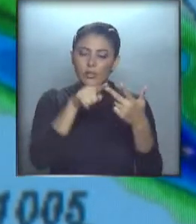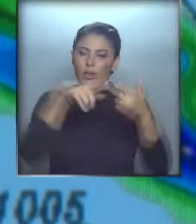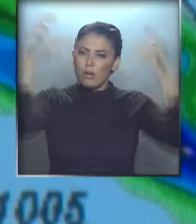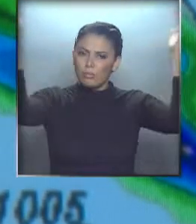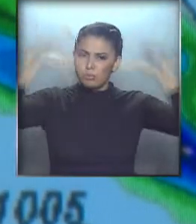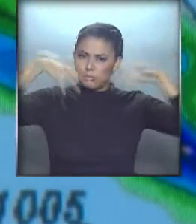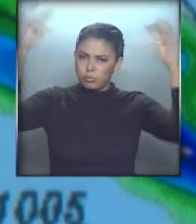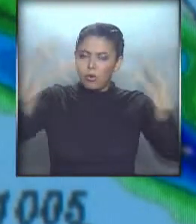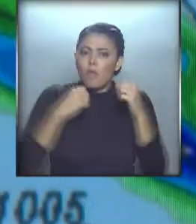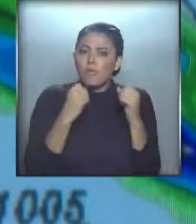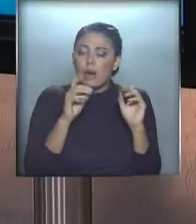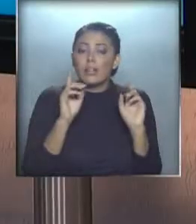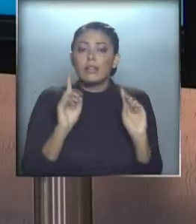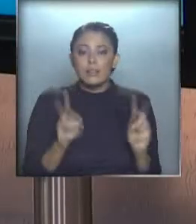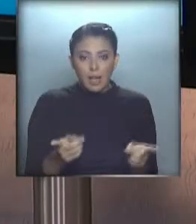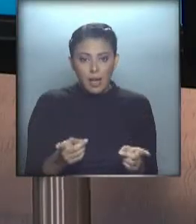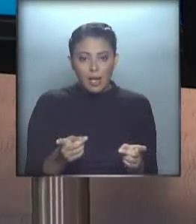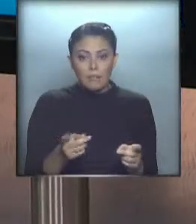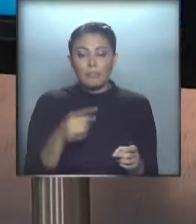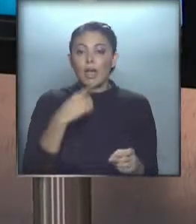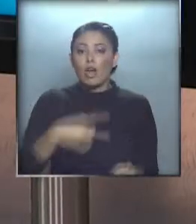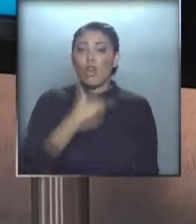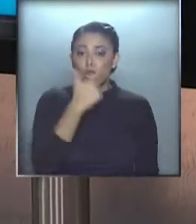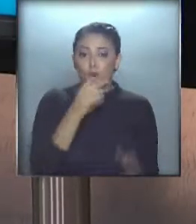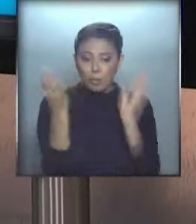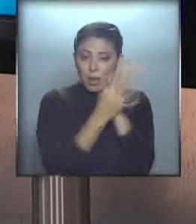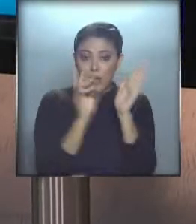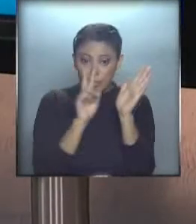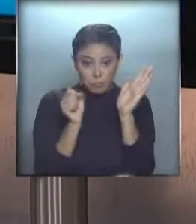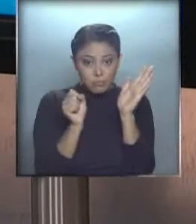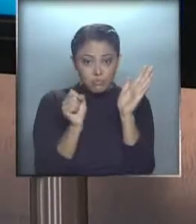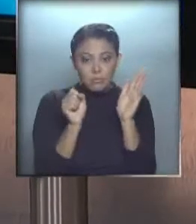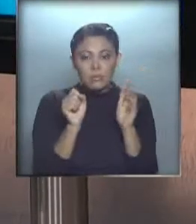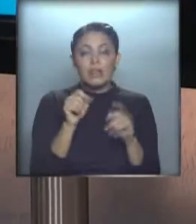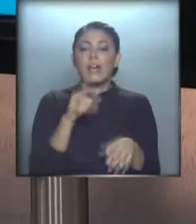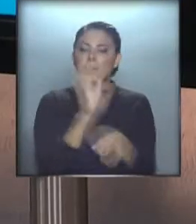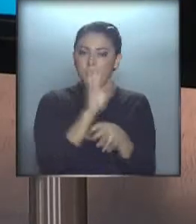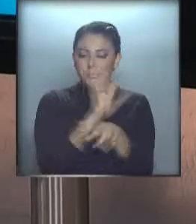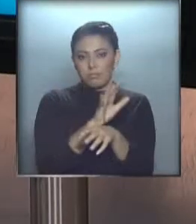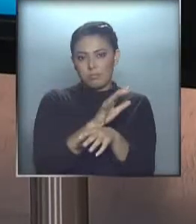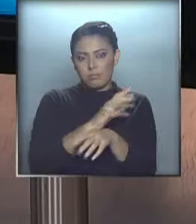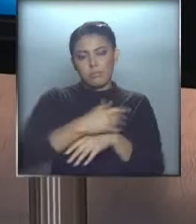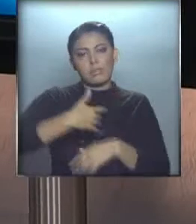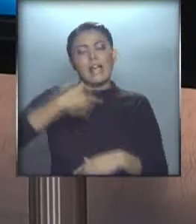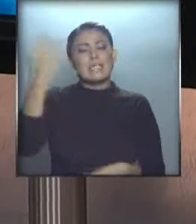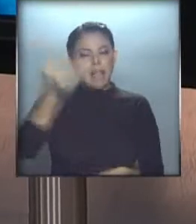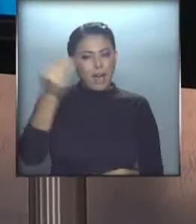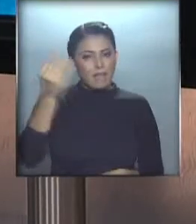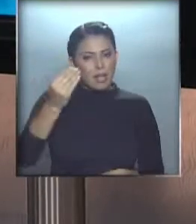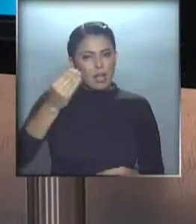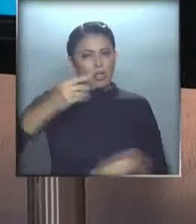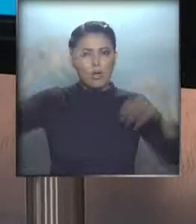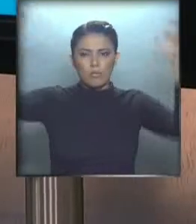fuertes, es más, hasta tenemos una mancha roja, usted mismo puede verla. Alta, alta la probabilidad el sábado allí de